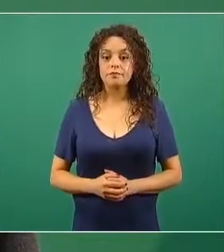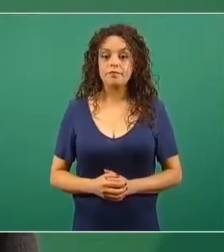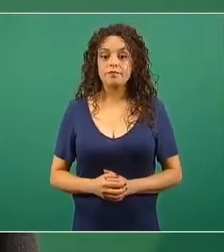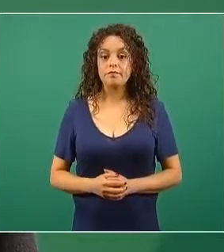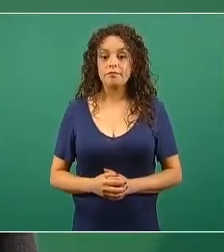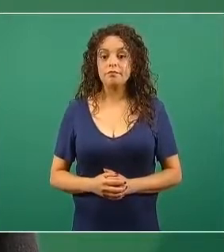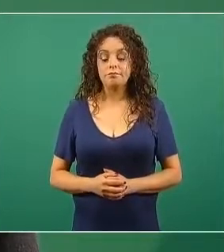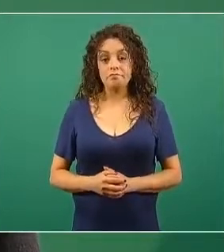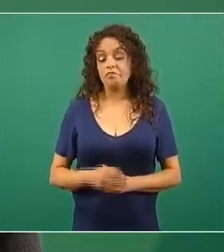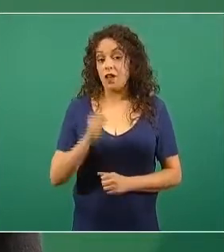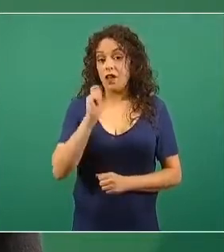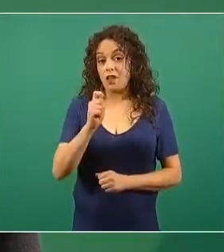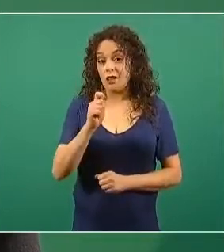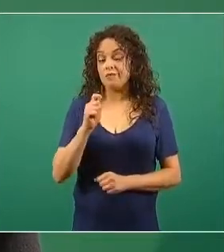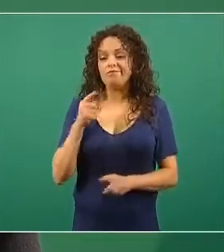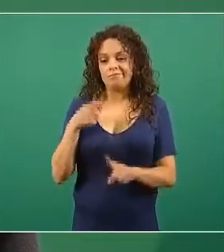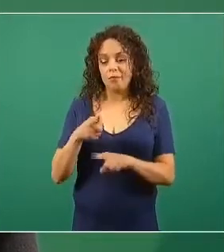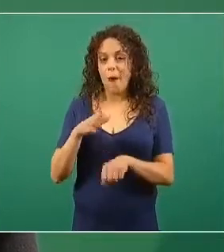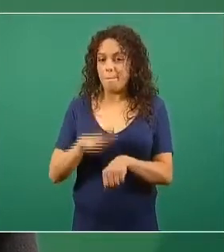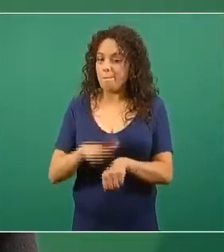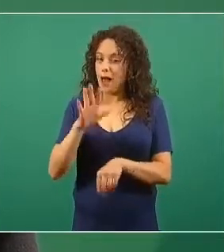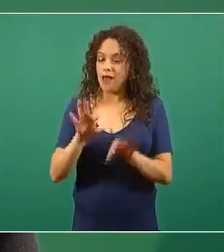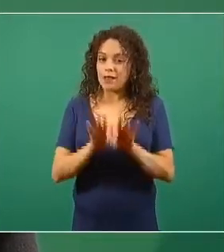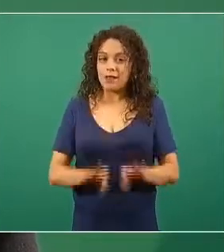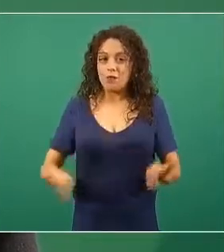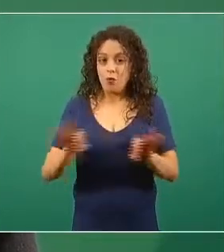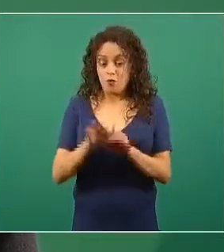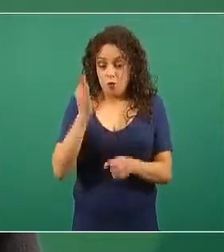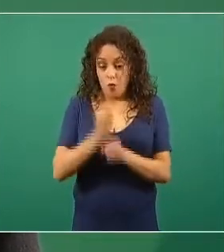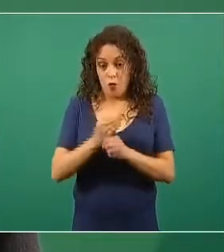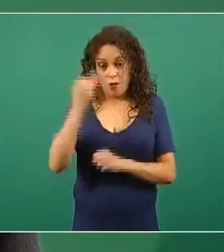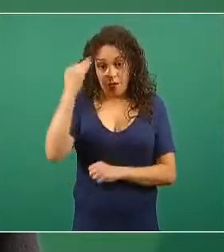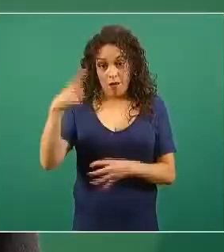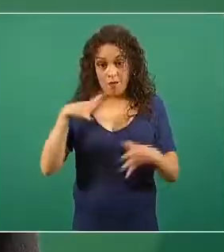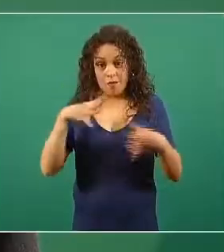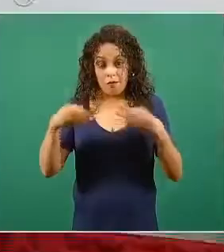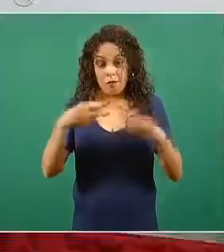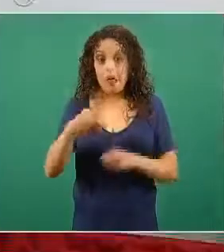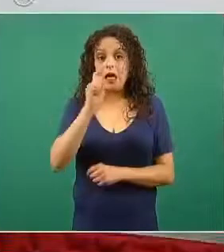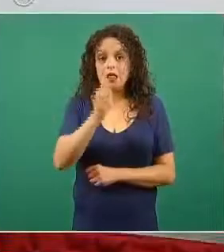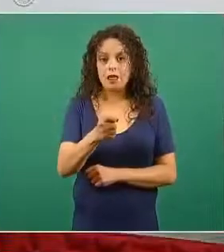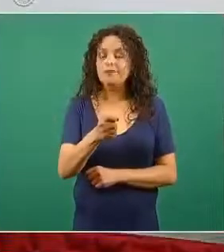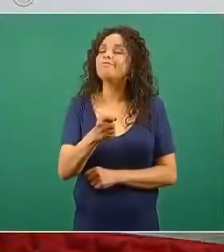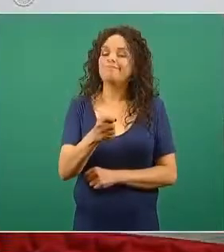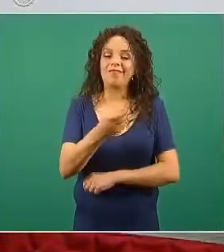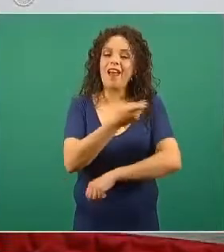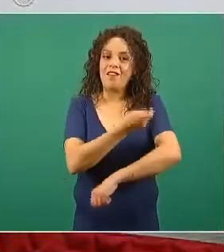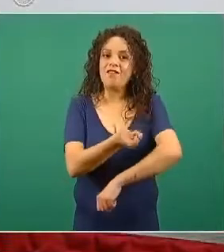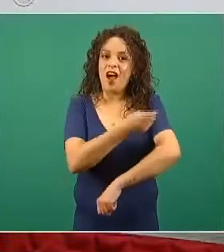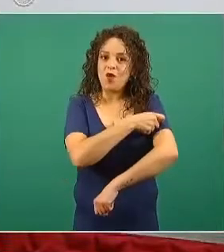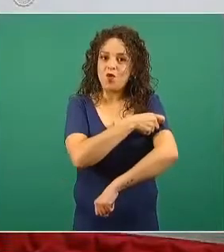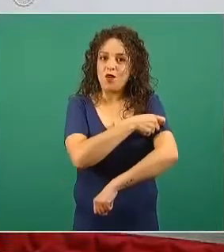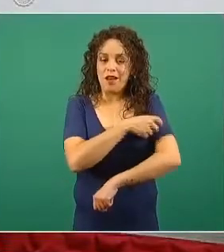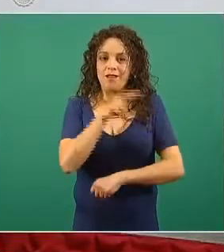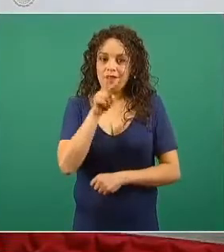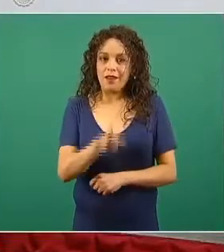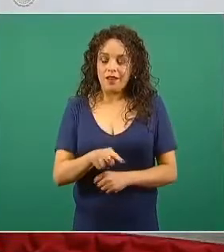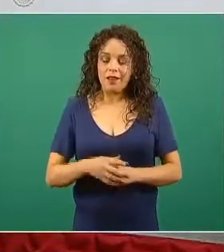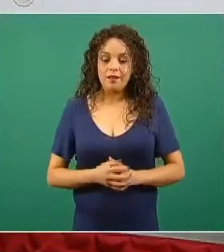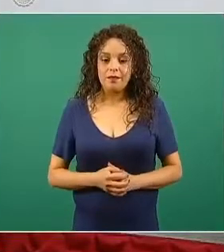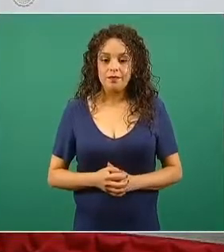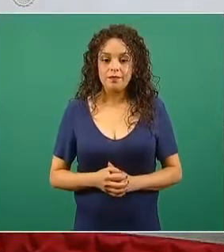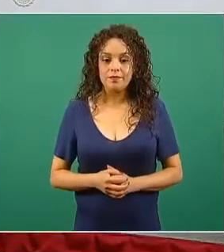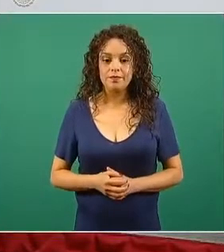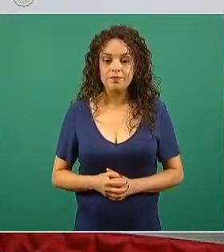preponderante y muy importante en este momento de la epidemia viene a ser precisamente la vacuna. Y es una de